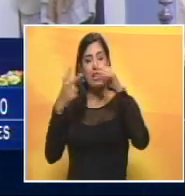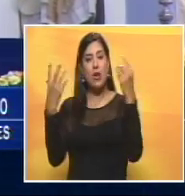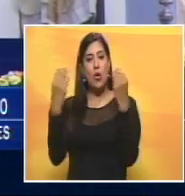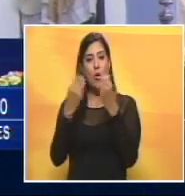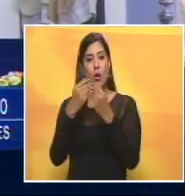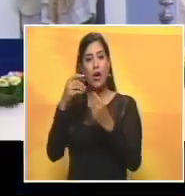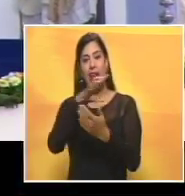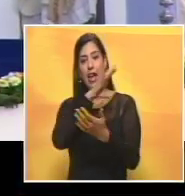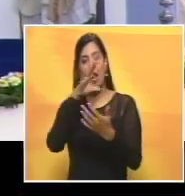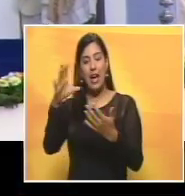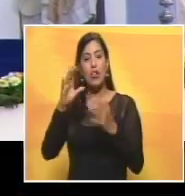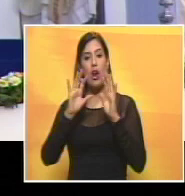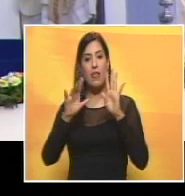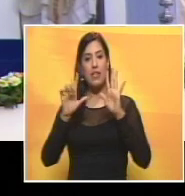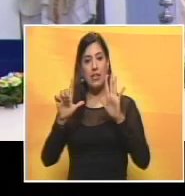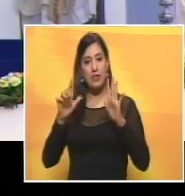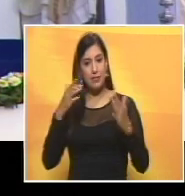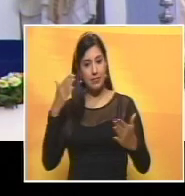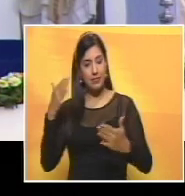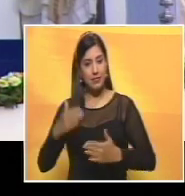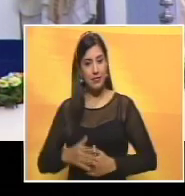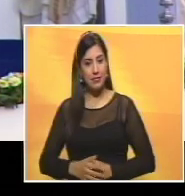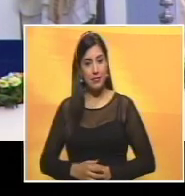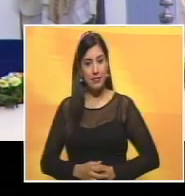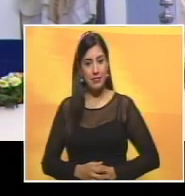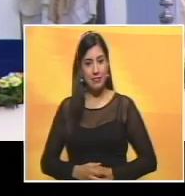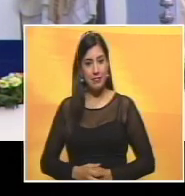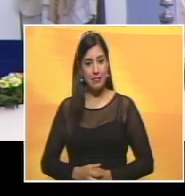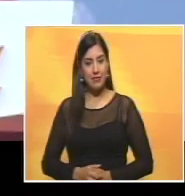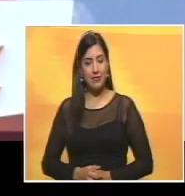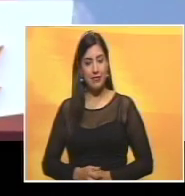el canto del Salmo 97.